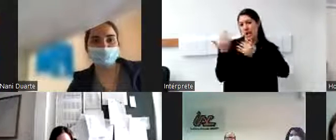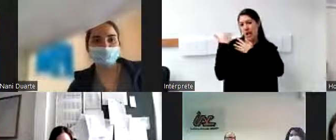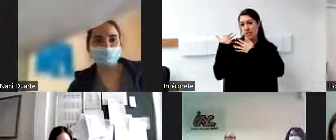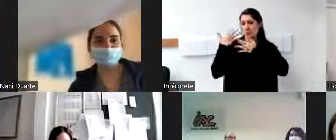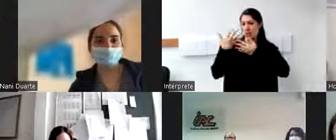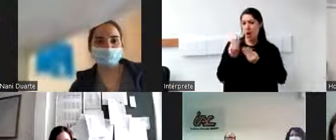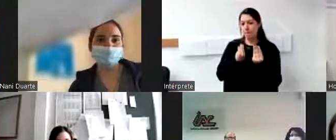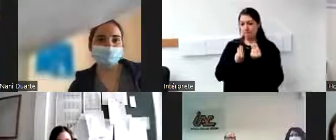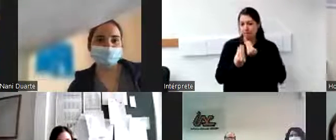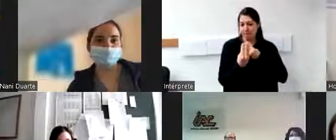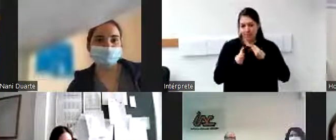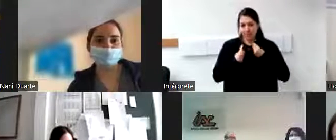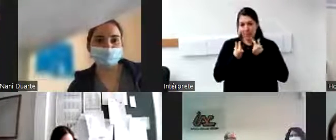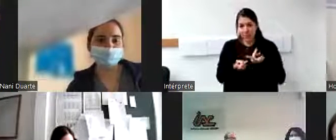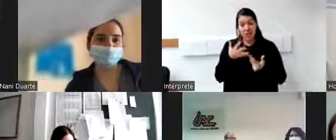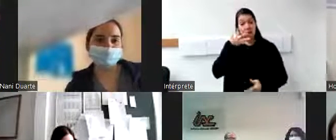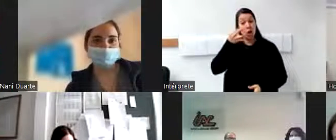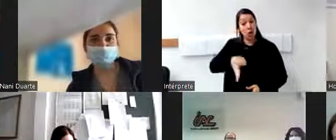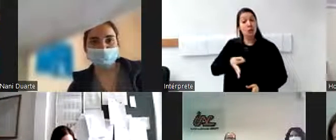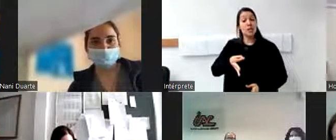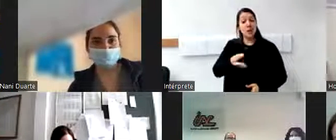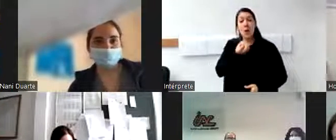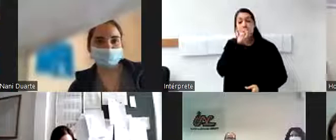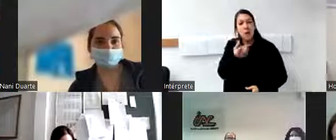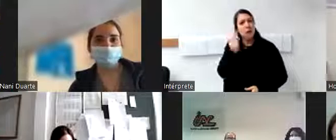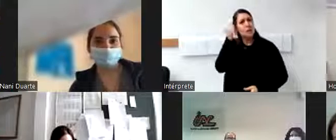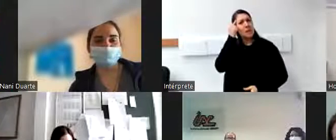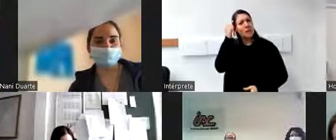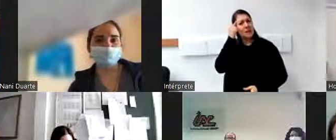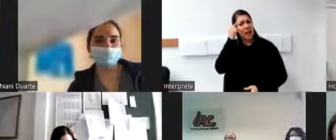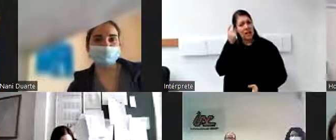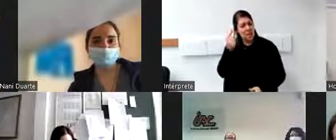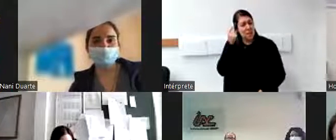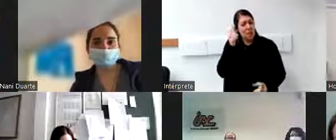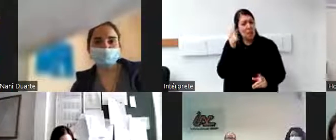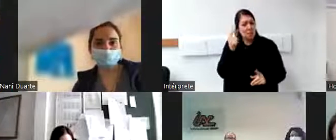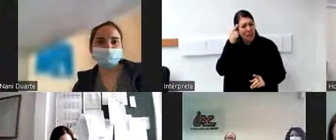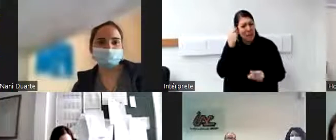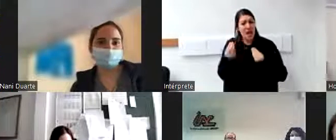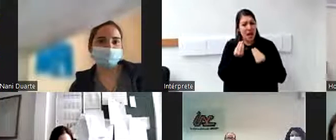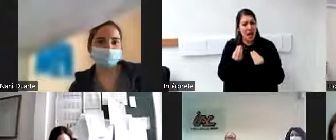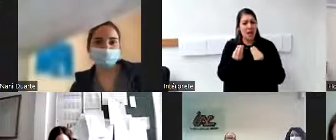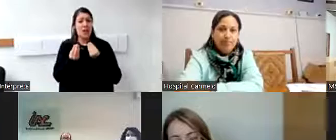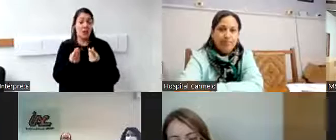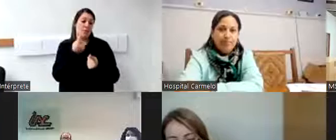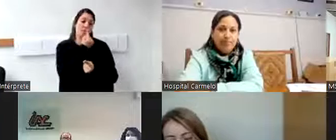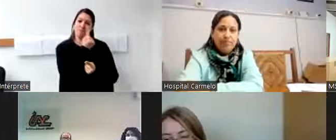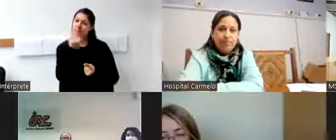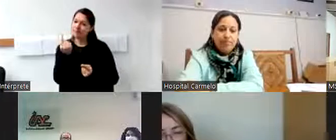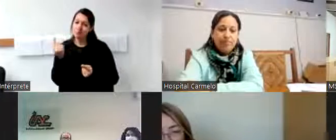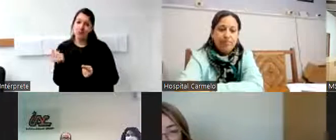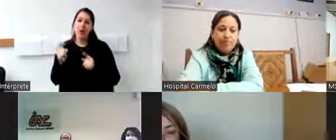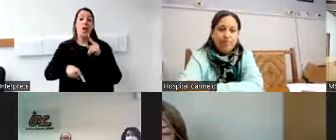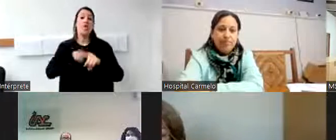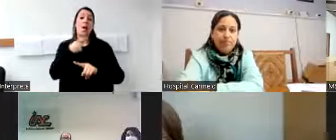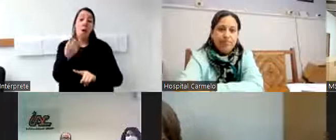y demás, que yo creo que estas instancias nos hacen pensar, nos deberían hacernos pensar y quedarnos pensando, y bueno, y cada uno poder